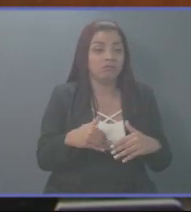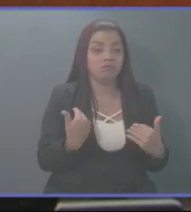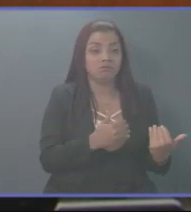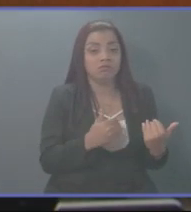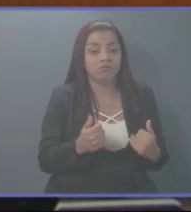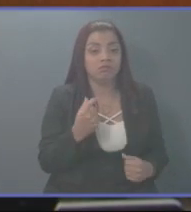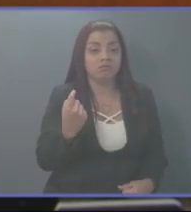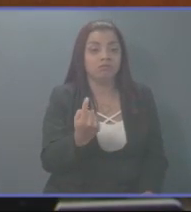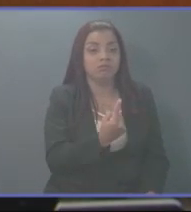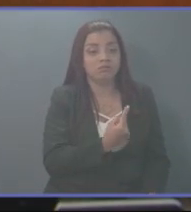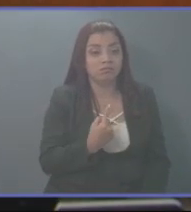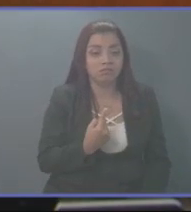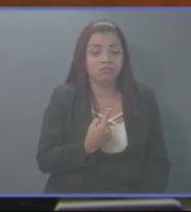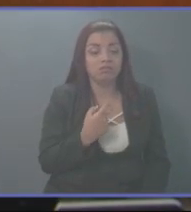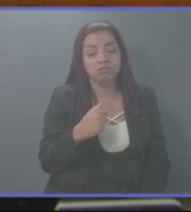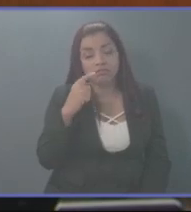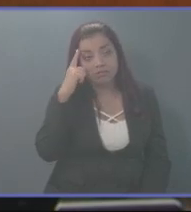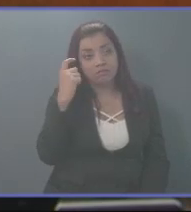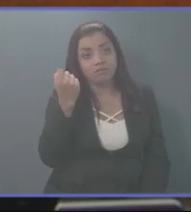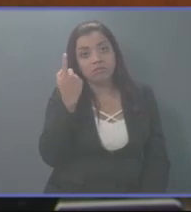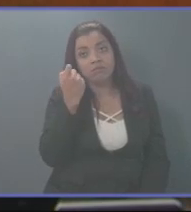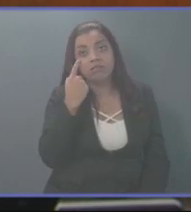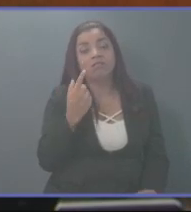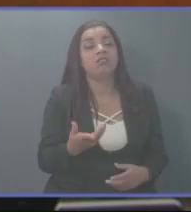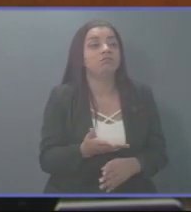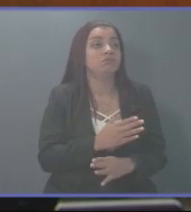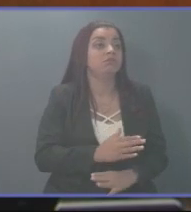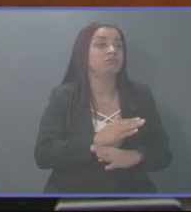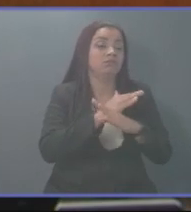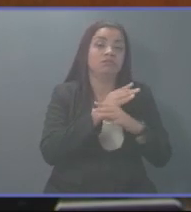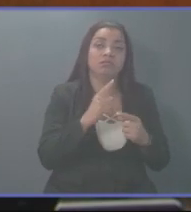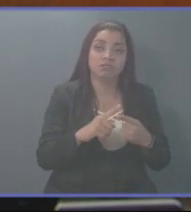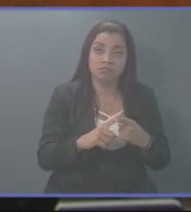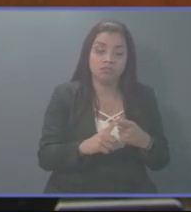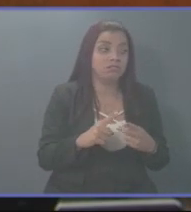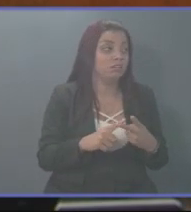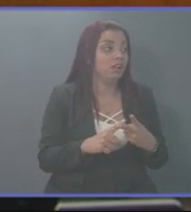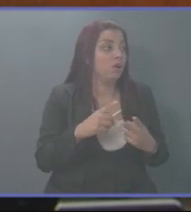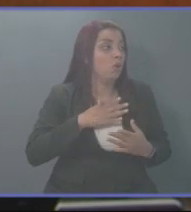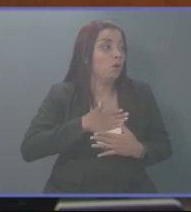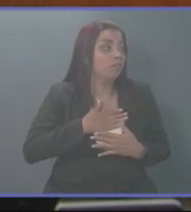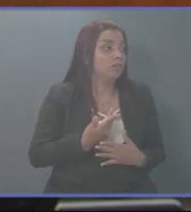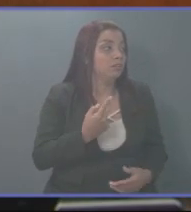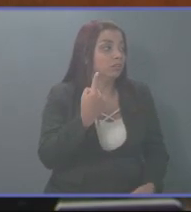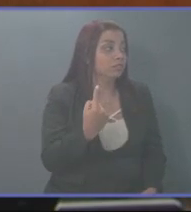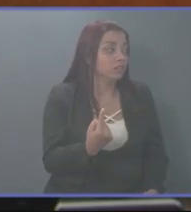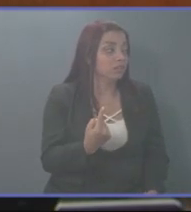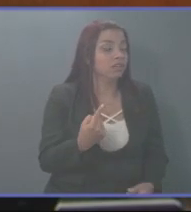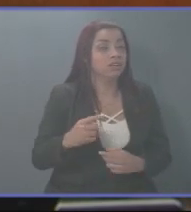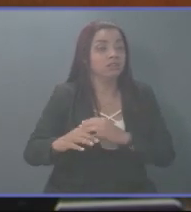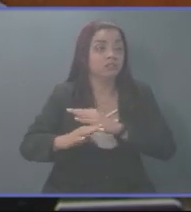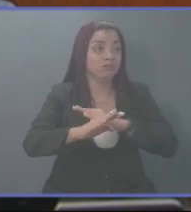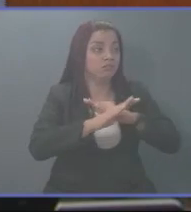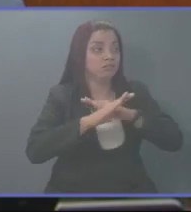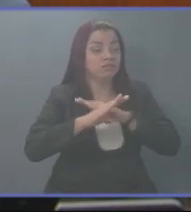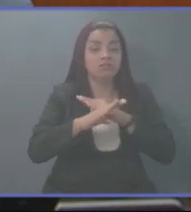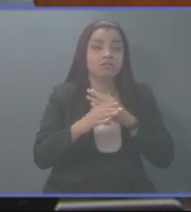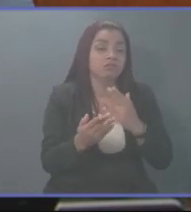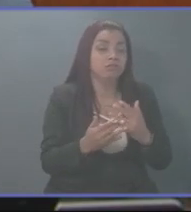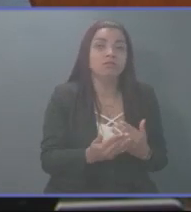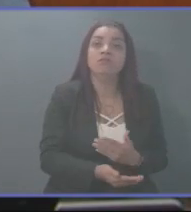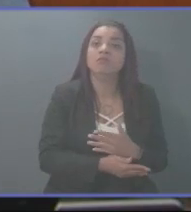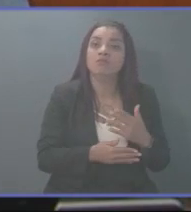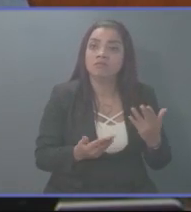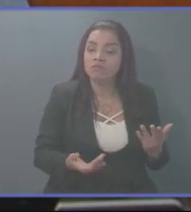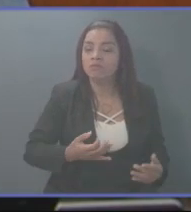a las personas desplazadas comprenden prevención, asistencia humanitaria, protección, las cuales